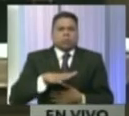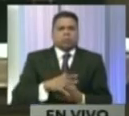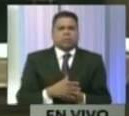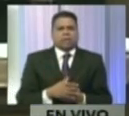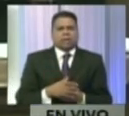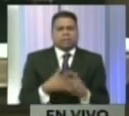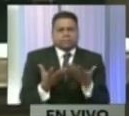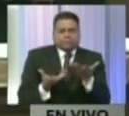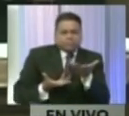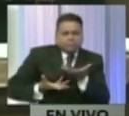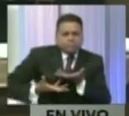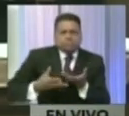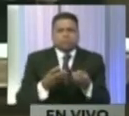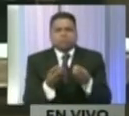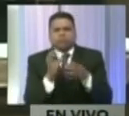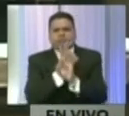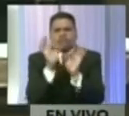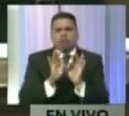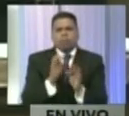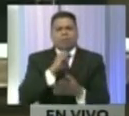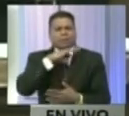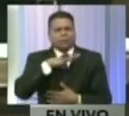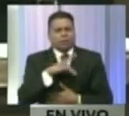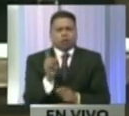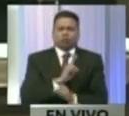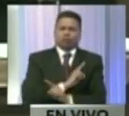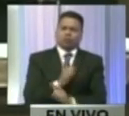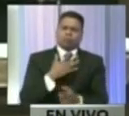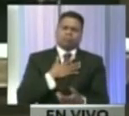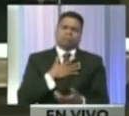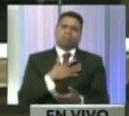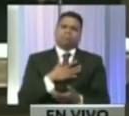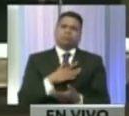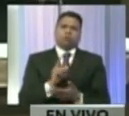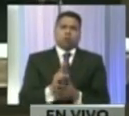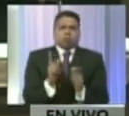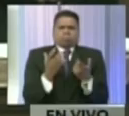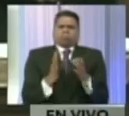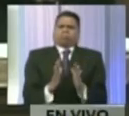Adaptarse al momento histórico. Yo no soy ortodoxo, camarada.